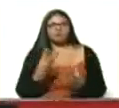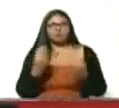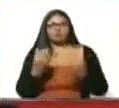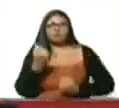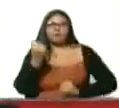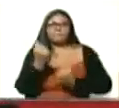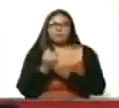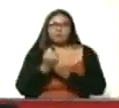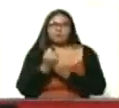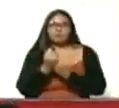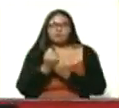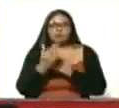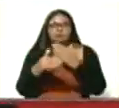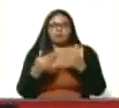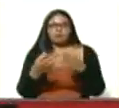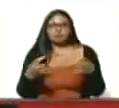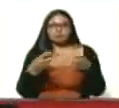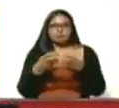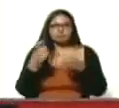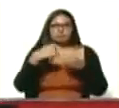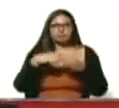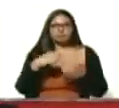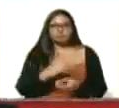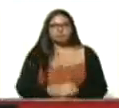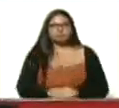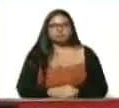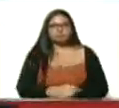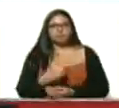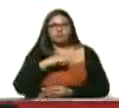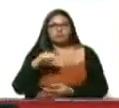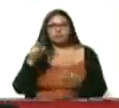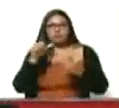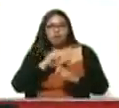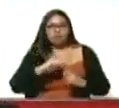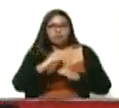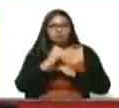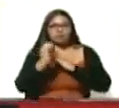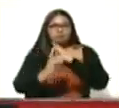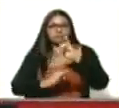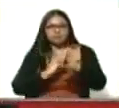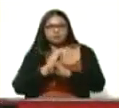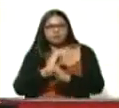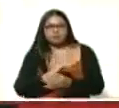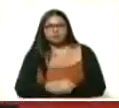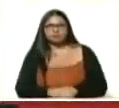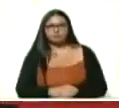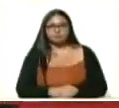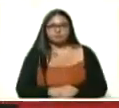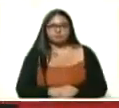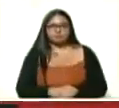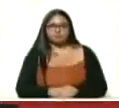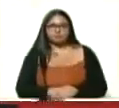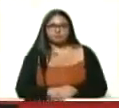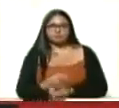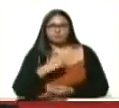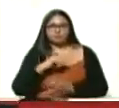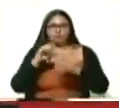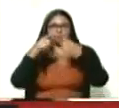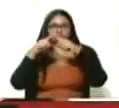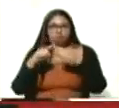solidaridad y apoyo en, por parte del ambiente internacional. ¿Cómo ha sido esa? Mira, nosotros